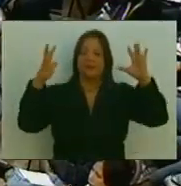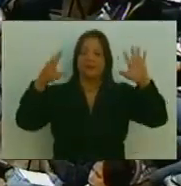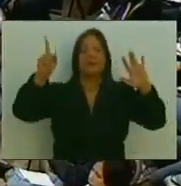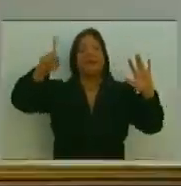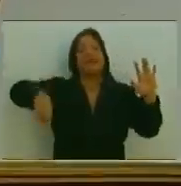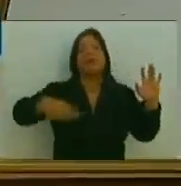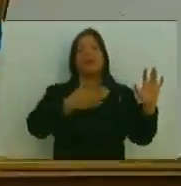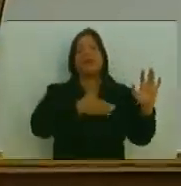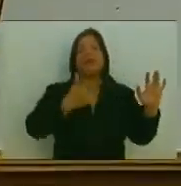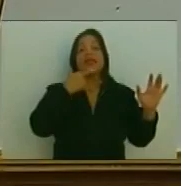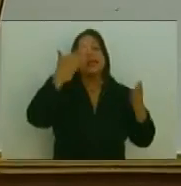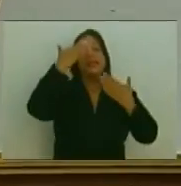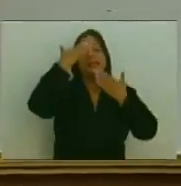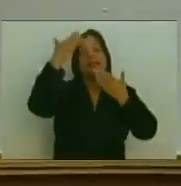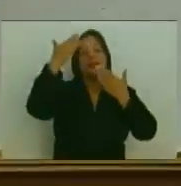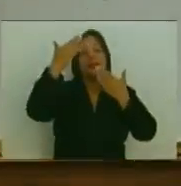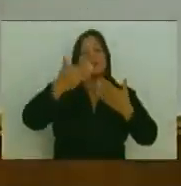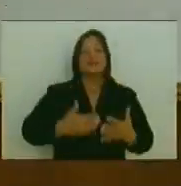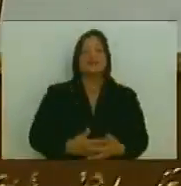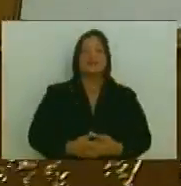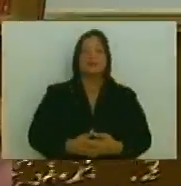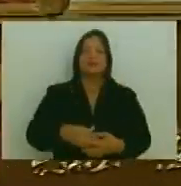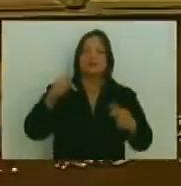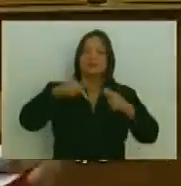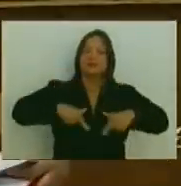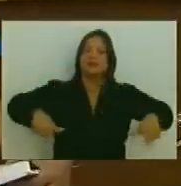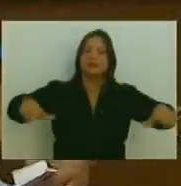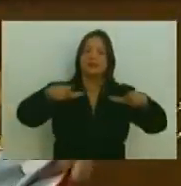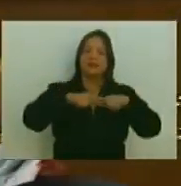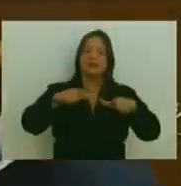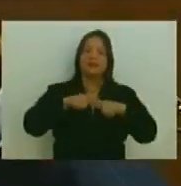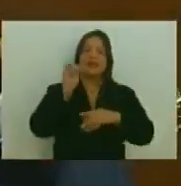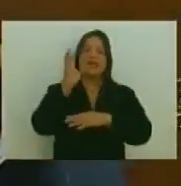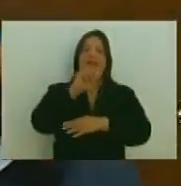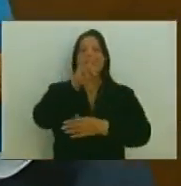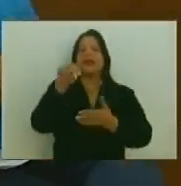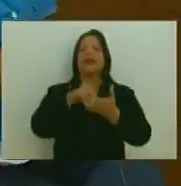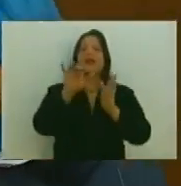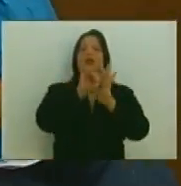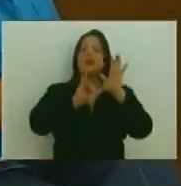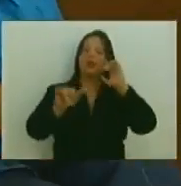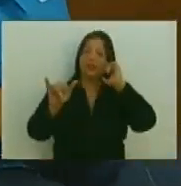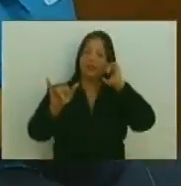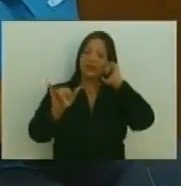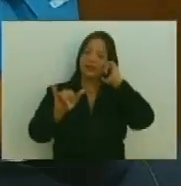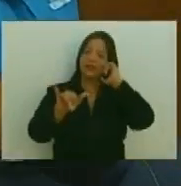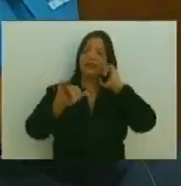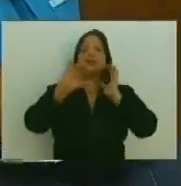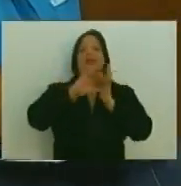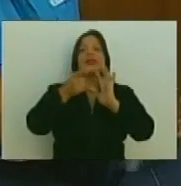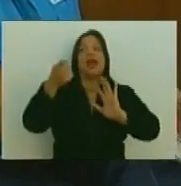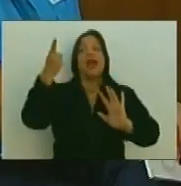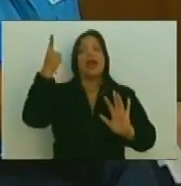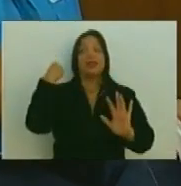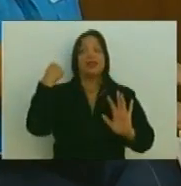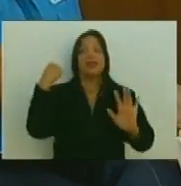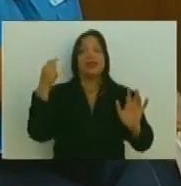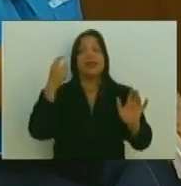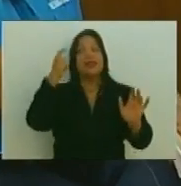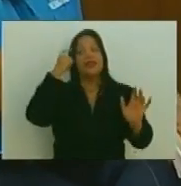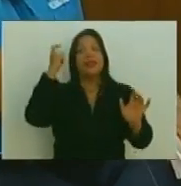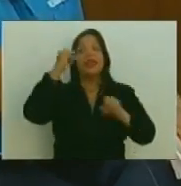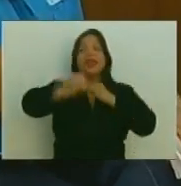Queremos saludarlos desde acá, desde la Asamblea Constituyente. Justamente ayer se celebraba el